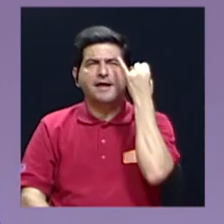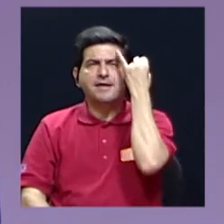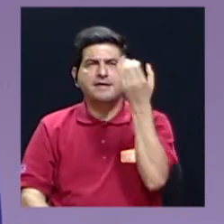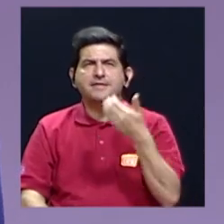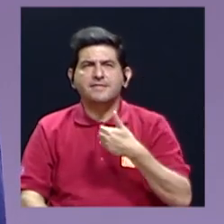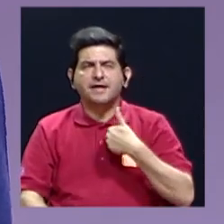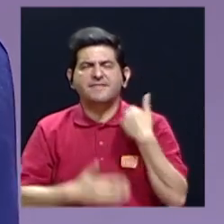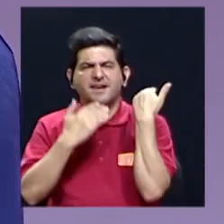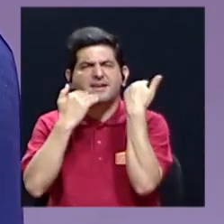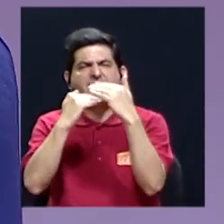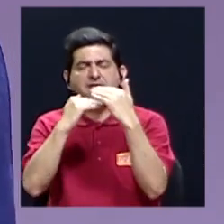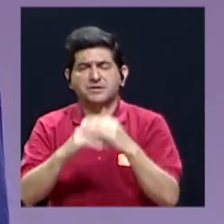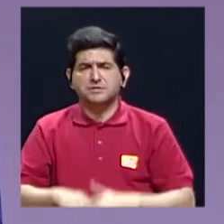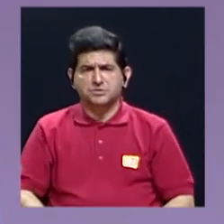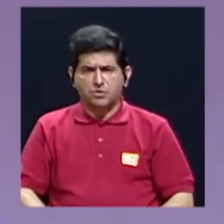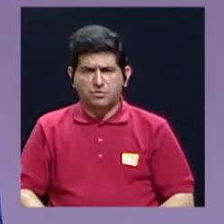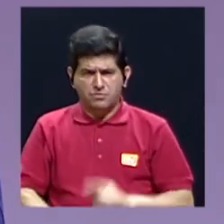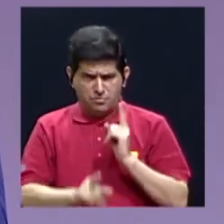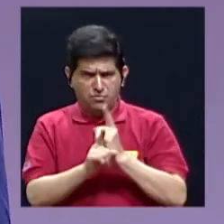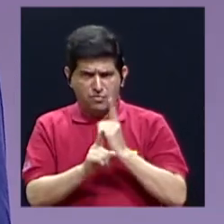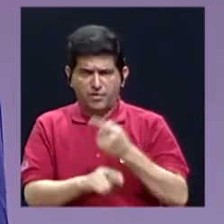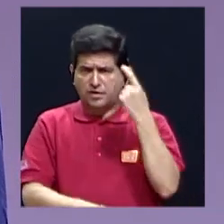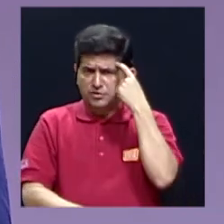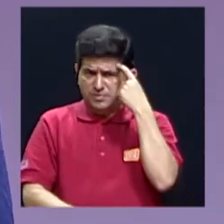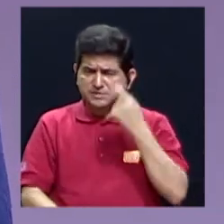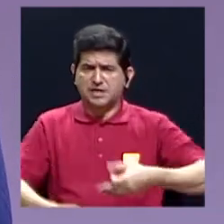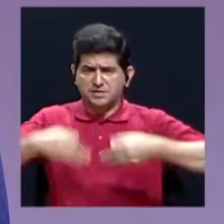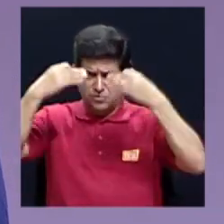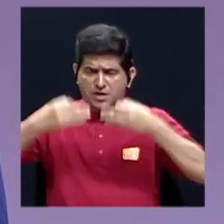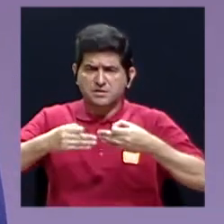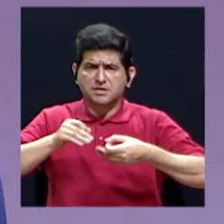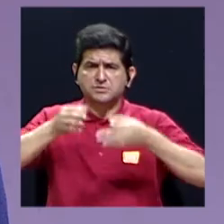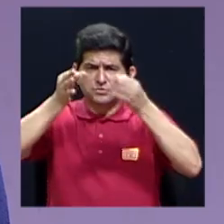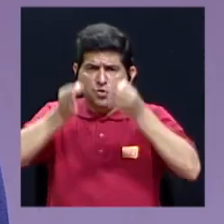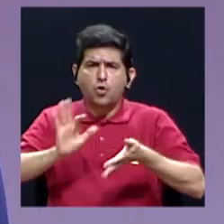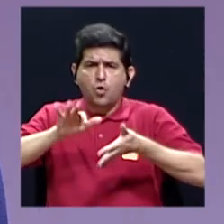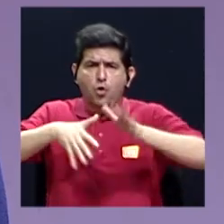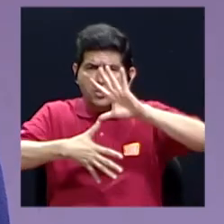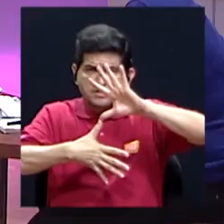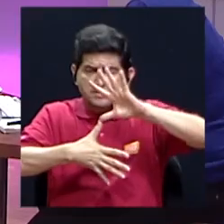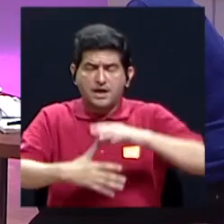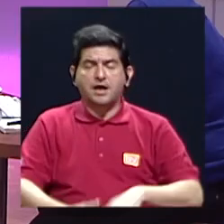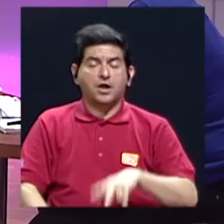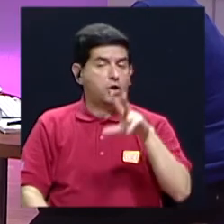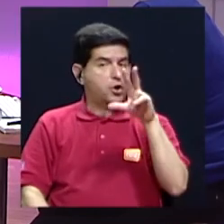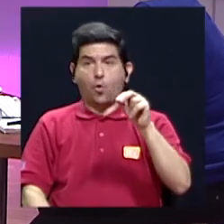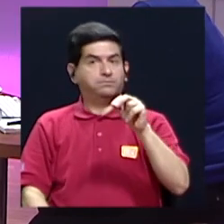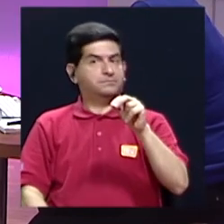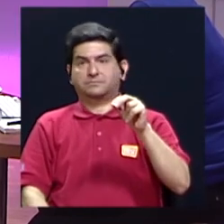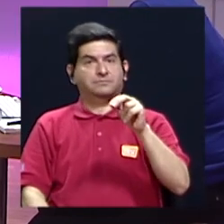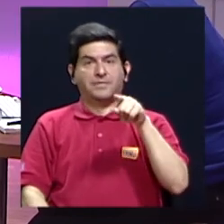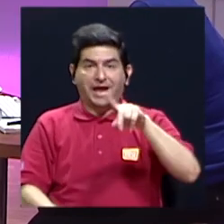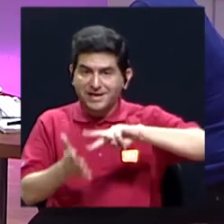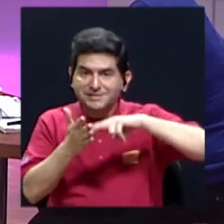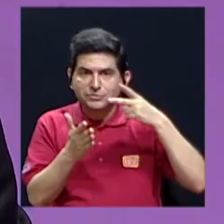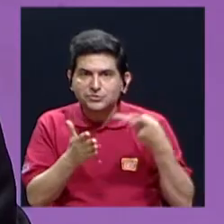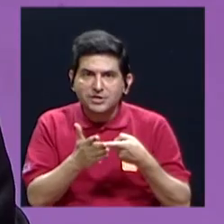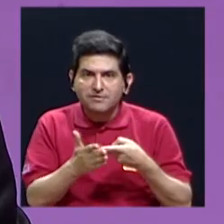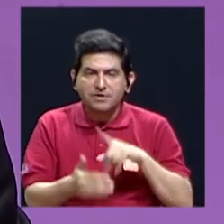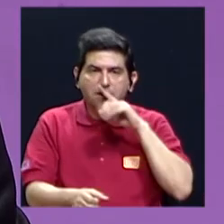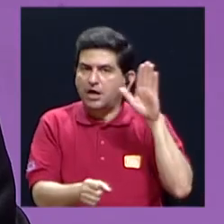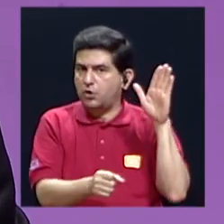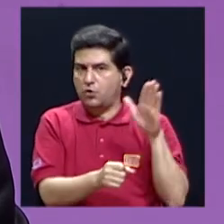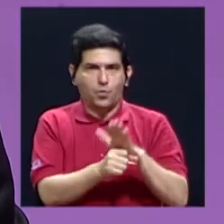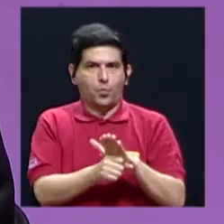digamos, de esta restricción? ¿Es viable esto de cara al fallo de la Corte? No, de ninguna manera. Eso sería, digamos,